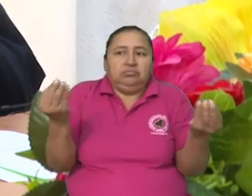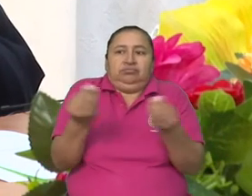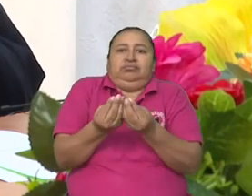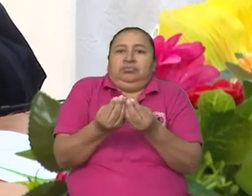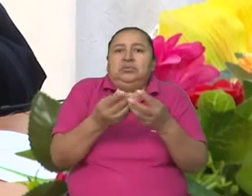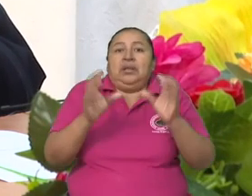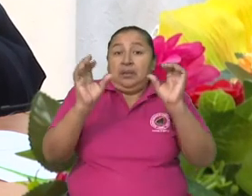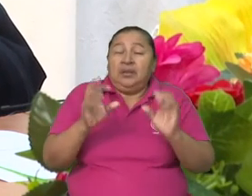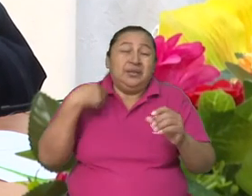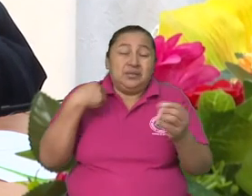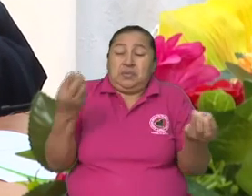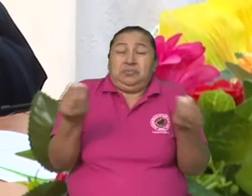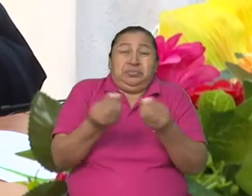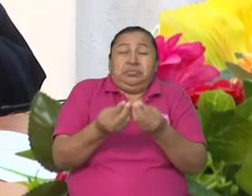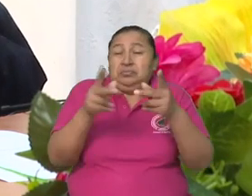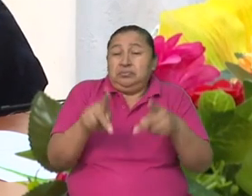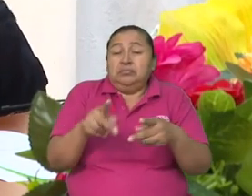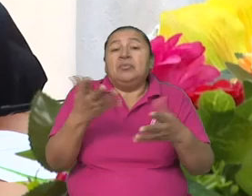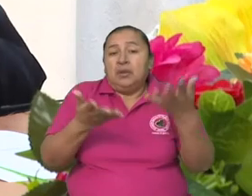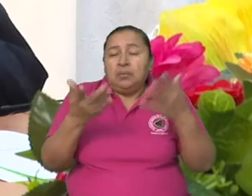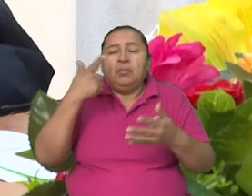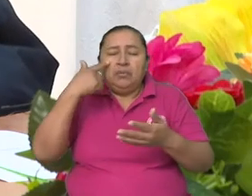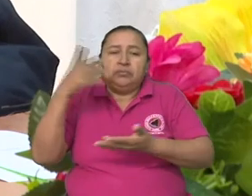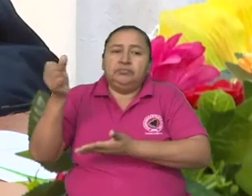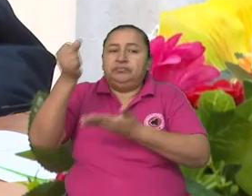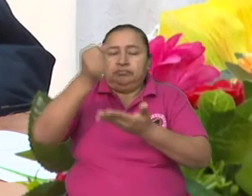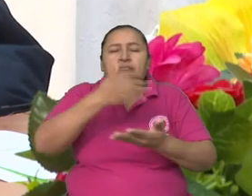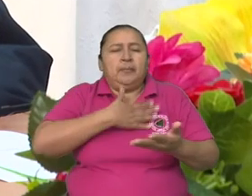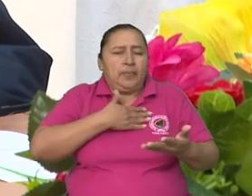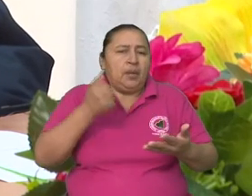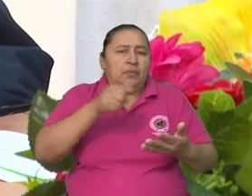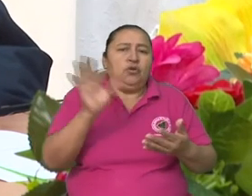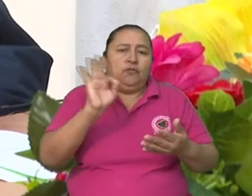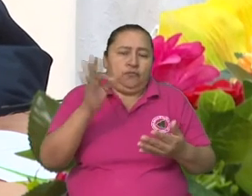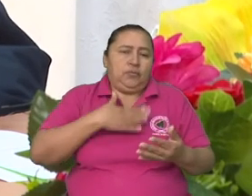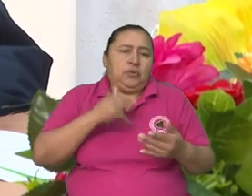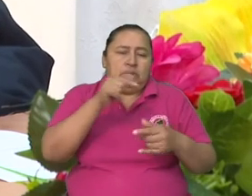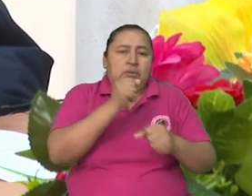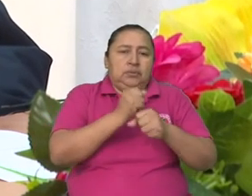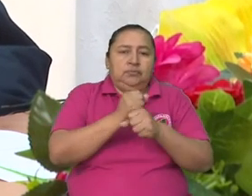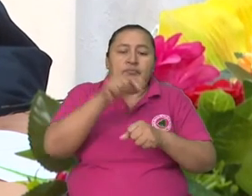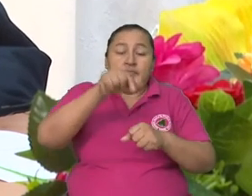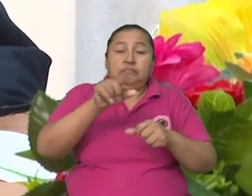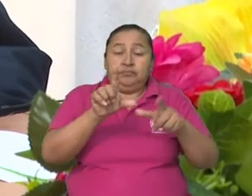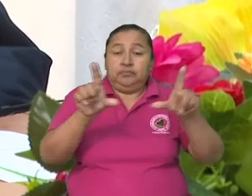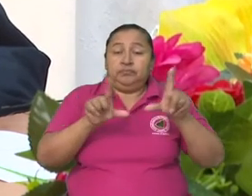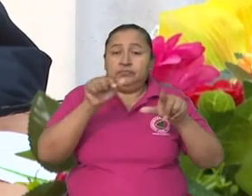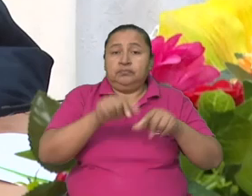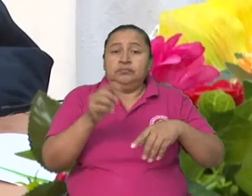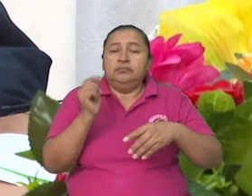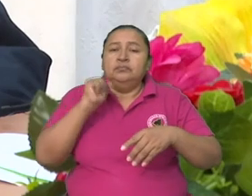las tardes se llena ese lugar. O sea que vamos a hacer una inversión para darle mejores condiciones. Donde está ubicado el